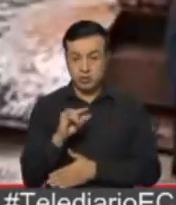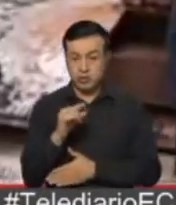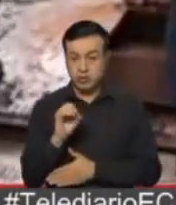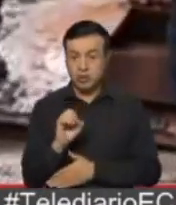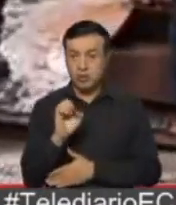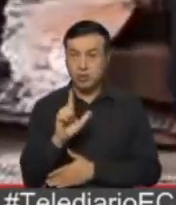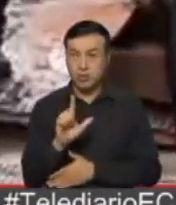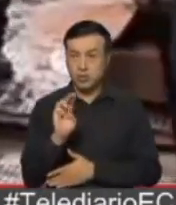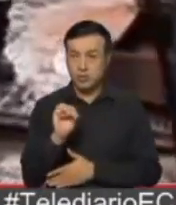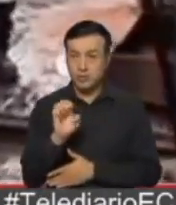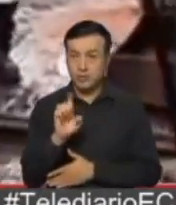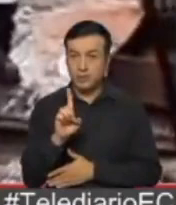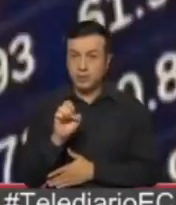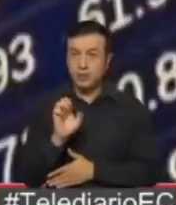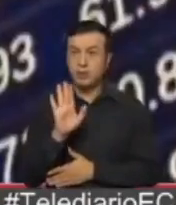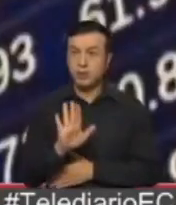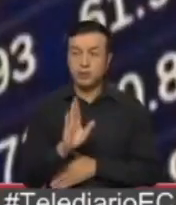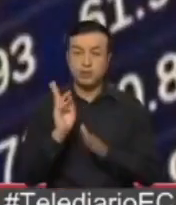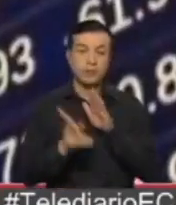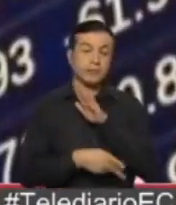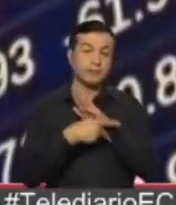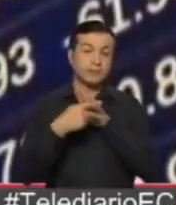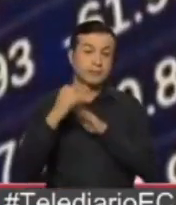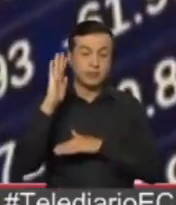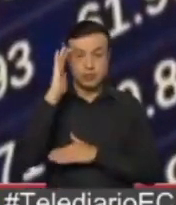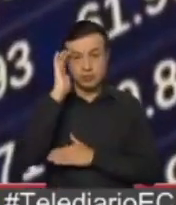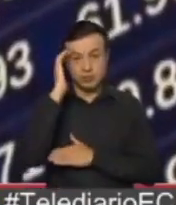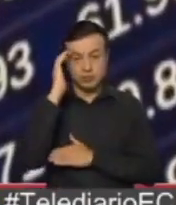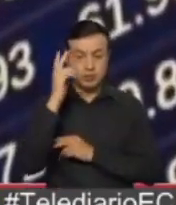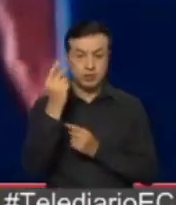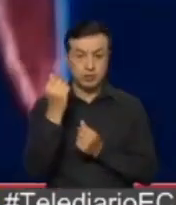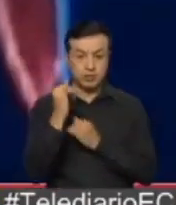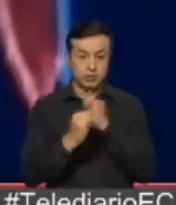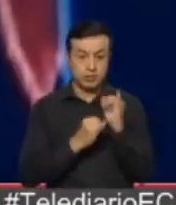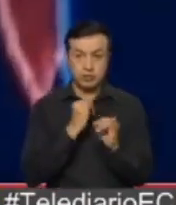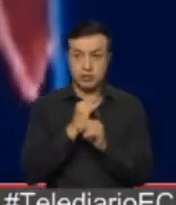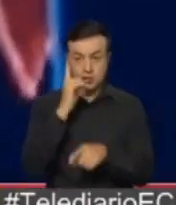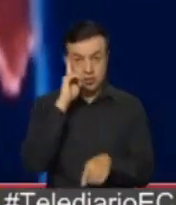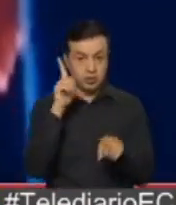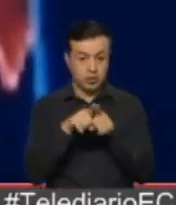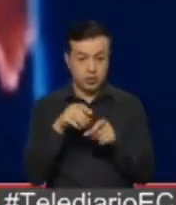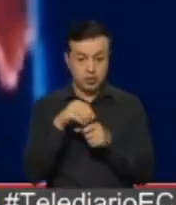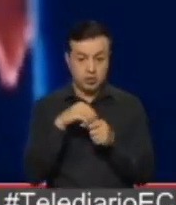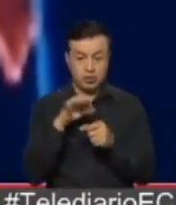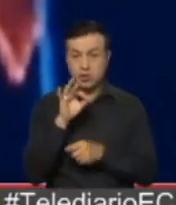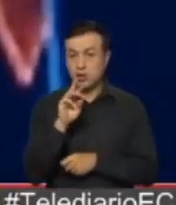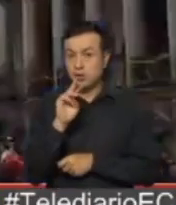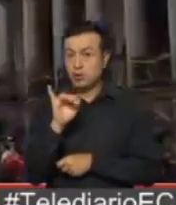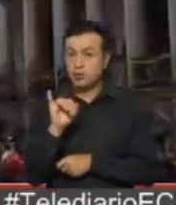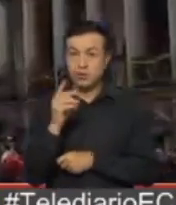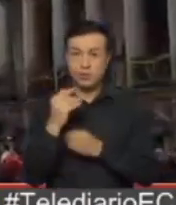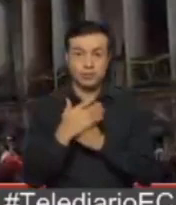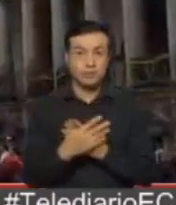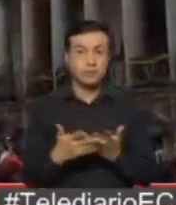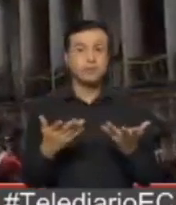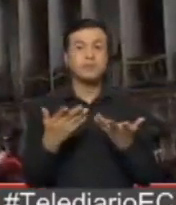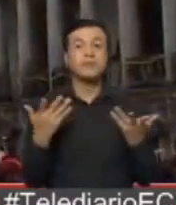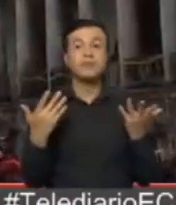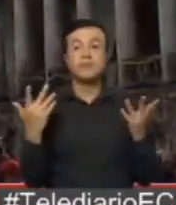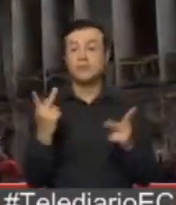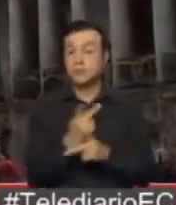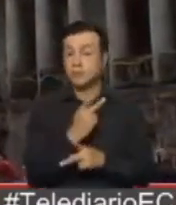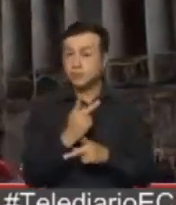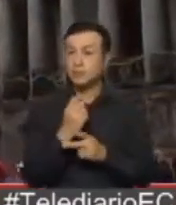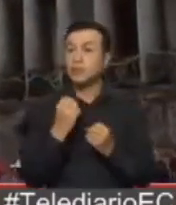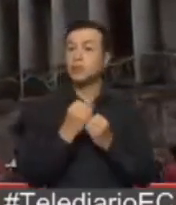la caída del precio del petróleo y la preocupación en los mercados internacionales por el acuerdo con el fondo monetario internacional subió el riesgo país